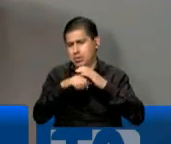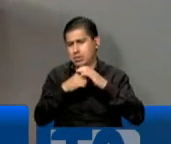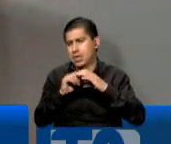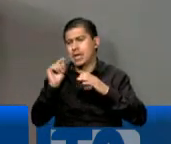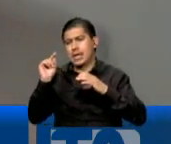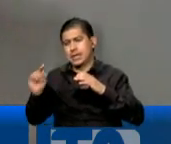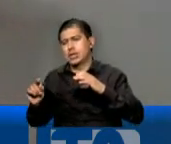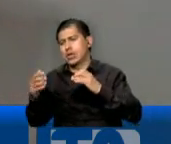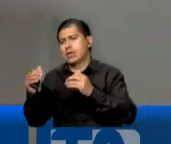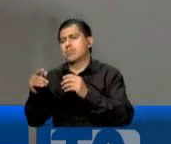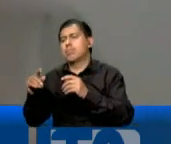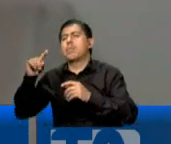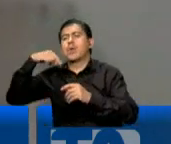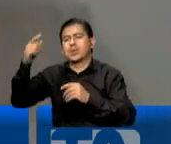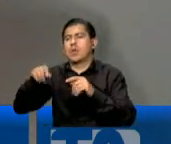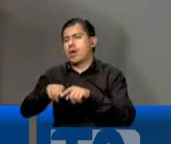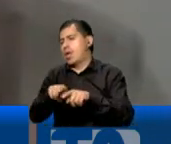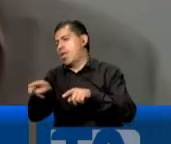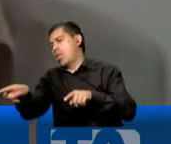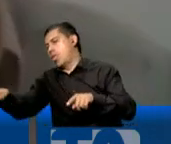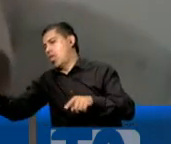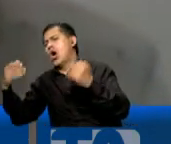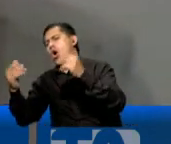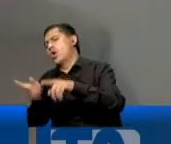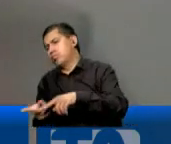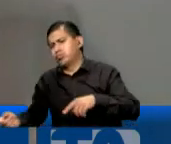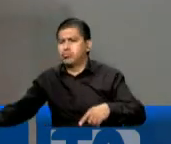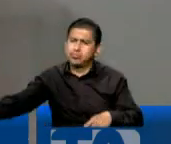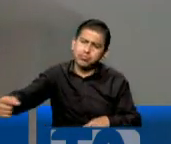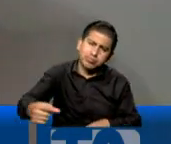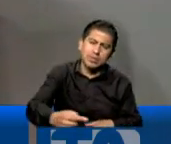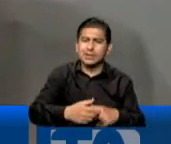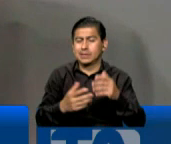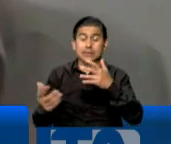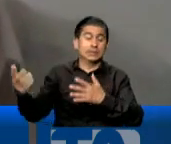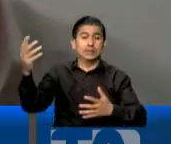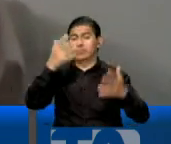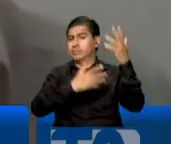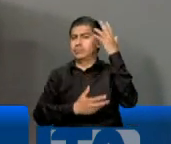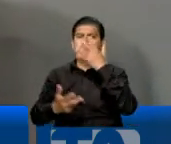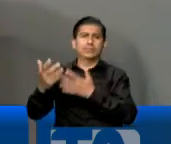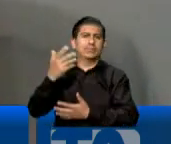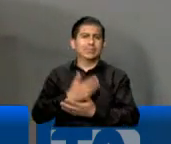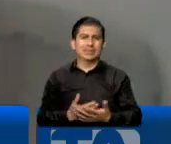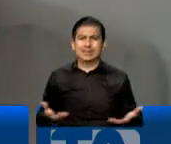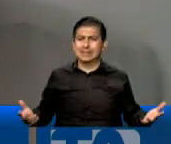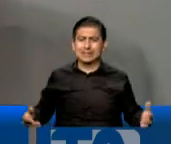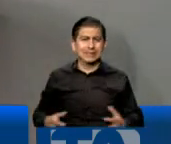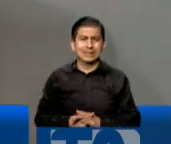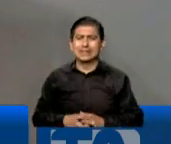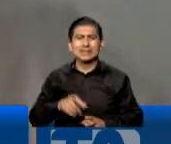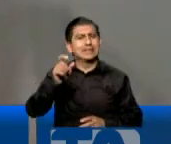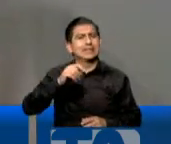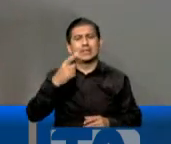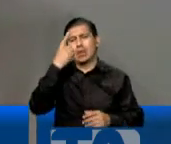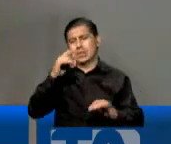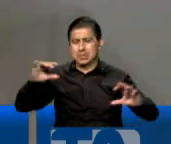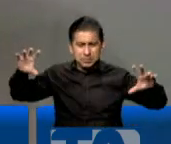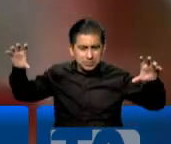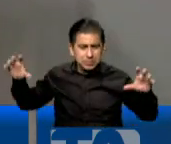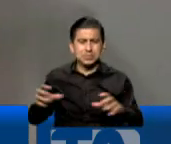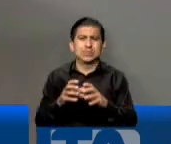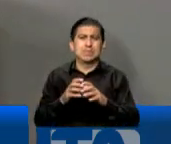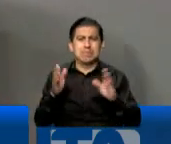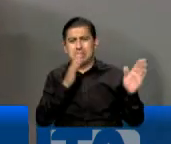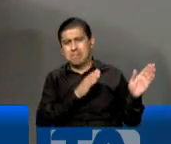integración, y ahorita pagamos por separado el metro y el trole y el bus convencional, y después recién de aquí en